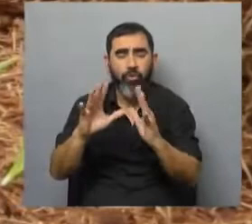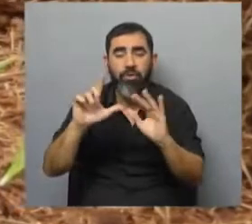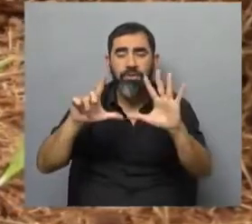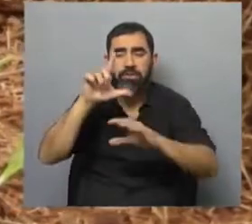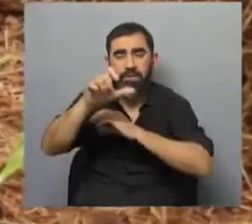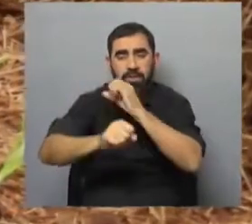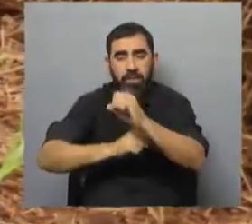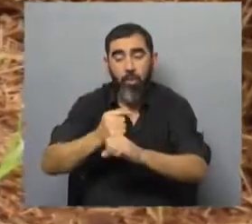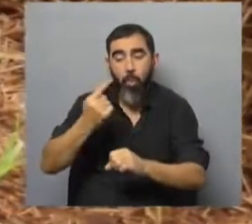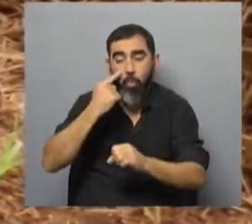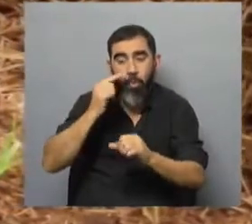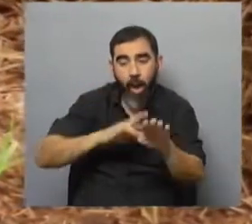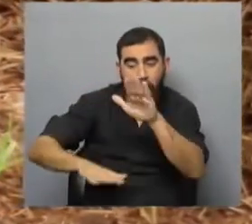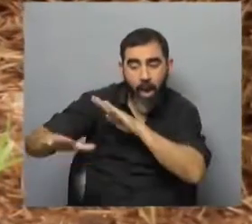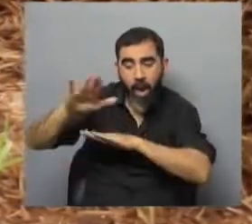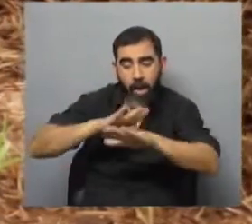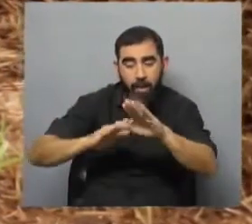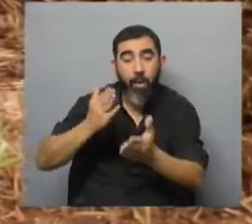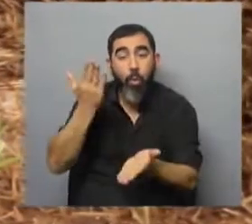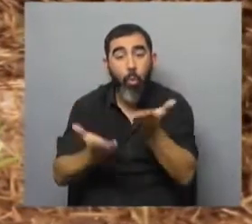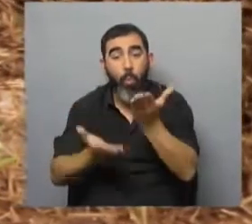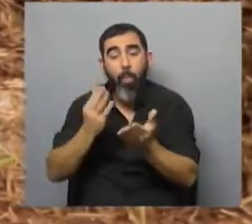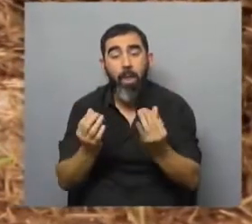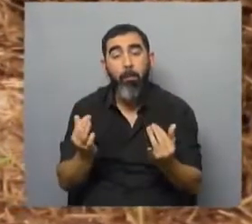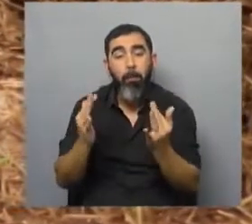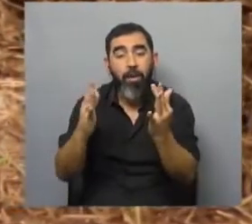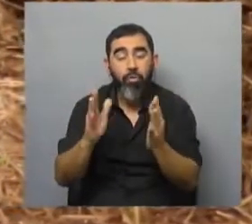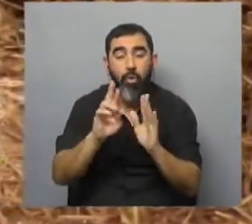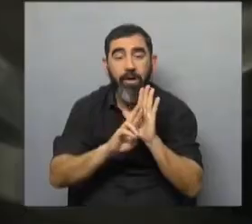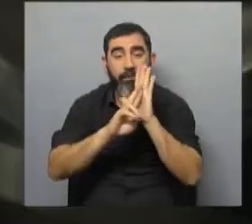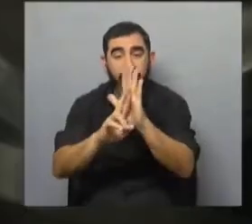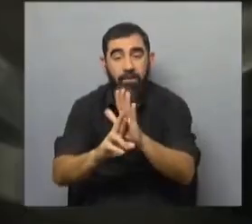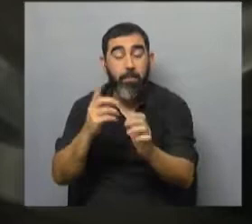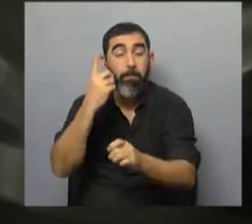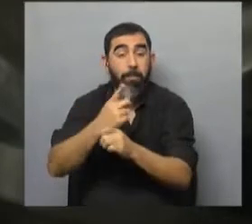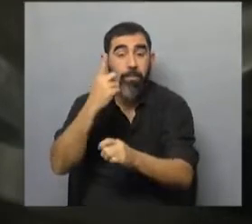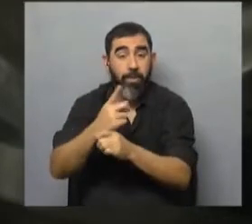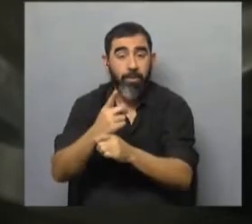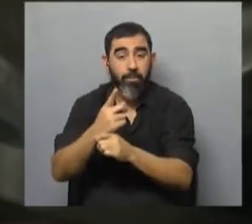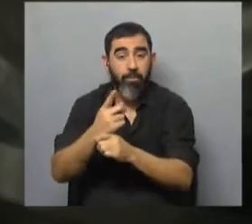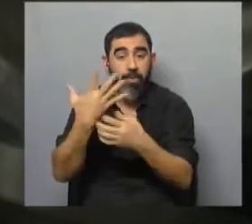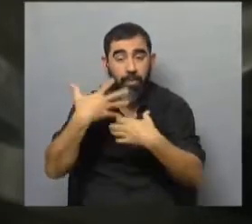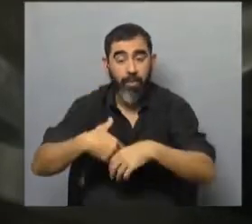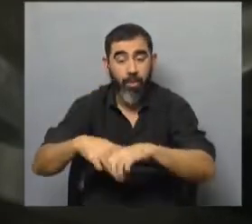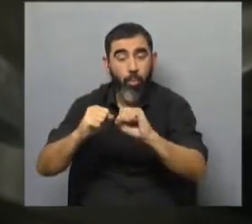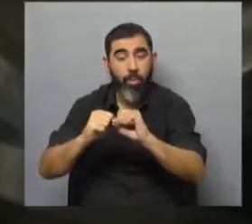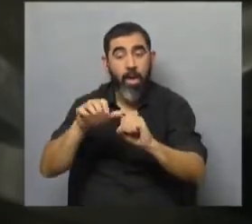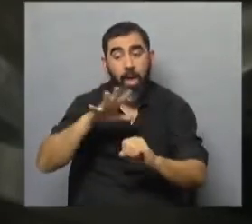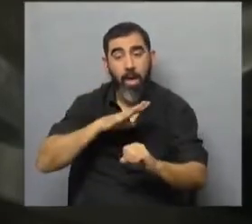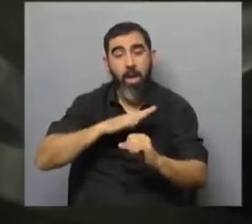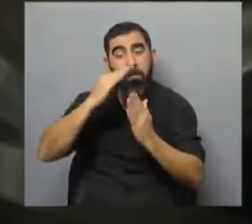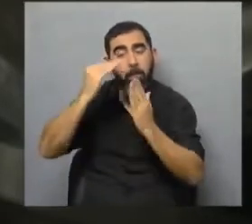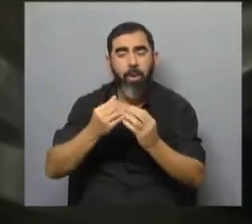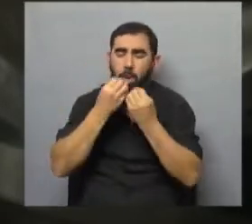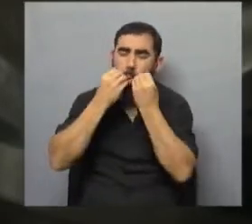hicimos experimentos de restauración y lo comparamos con un pastizal de referencia. Al principio, lo que vimos es que la forestación tenía mucho menos